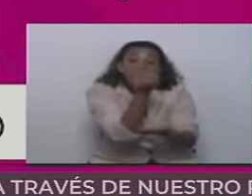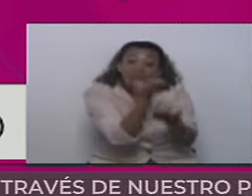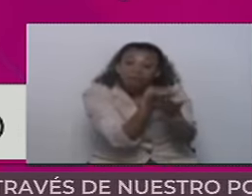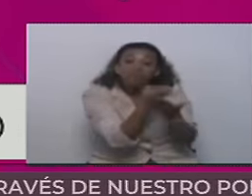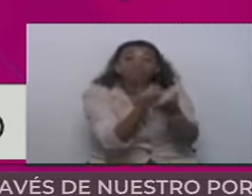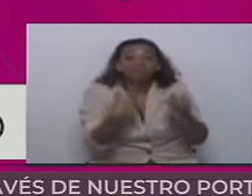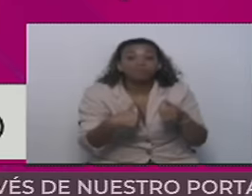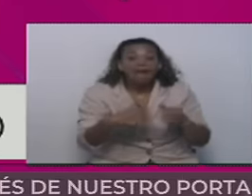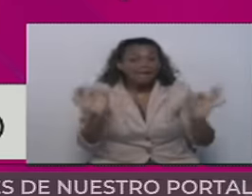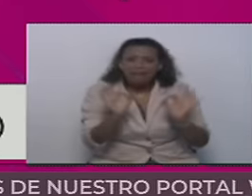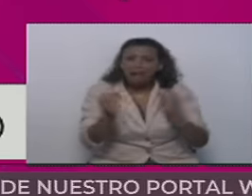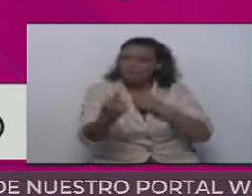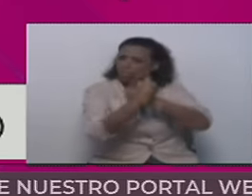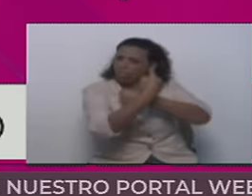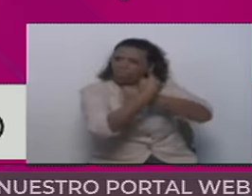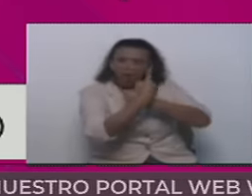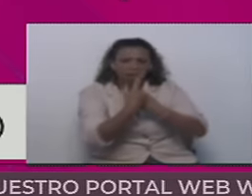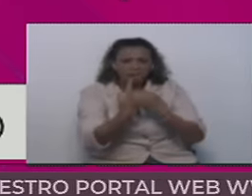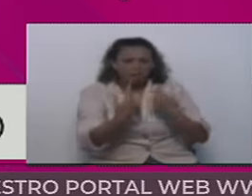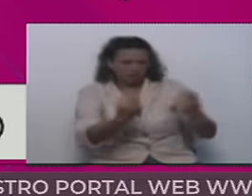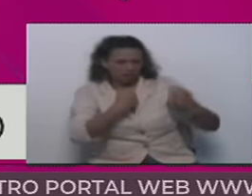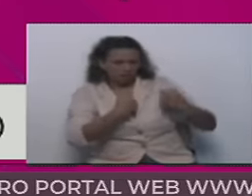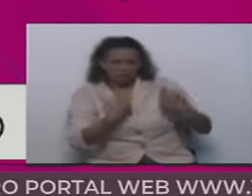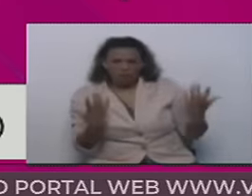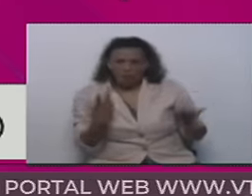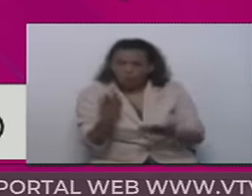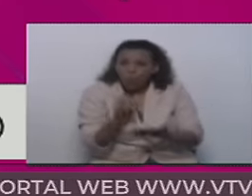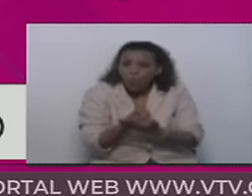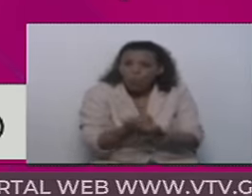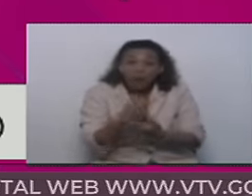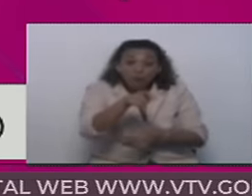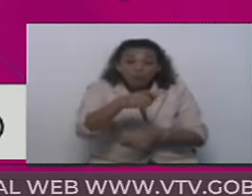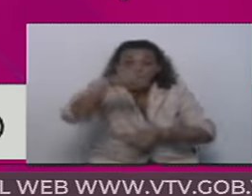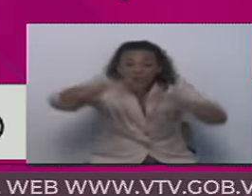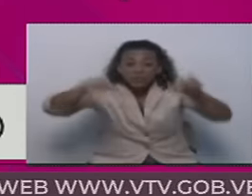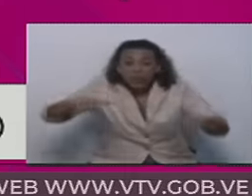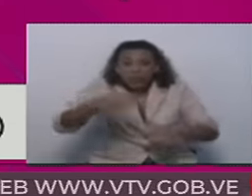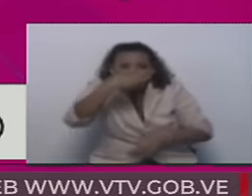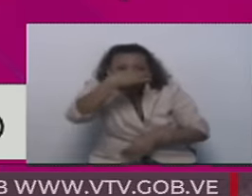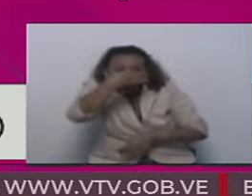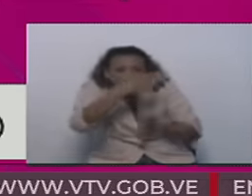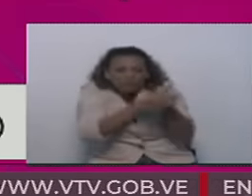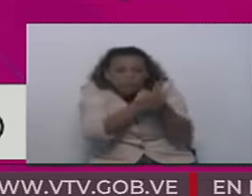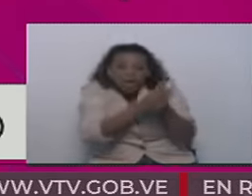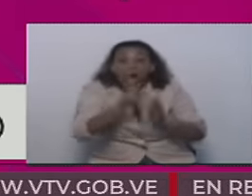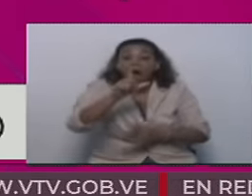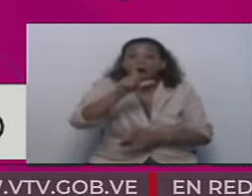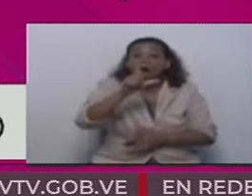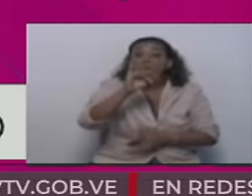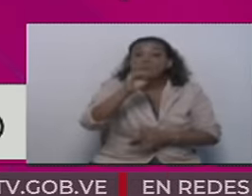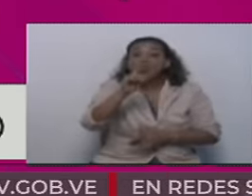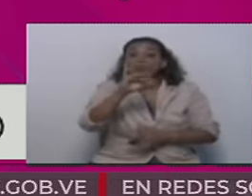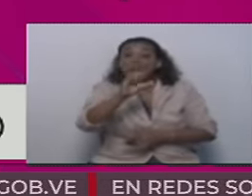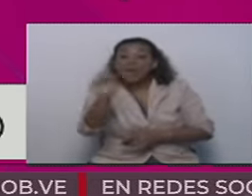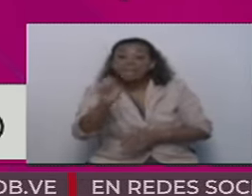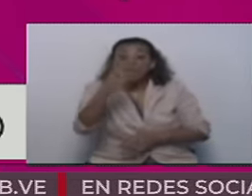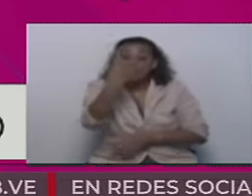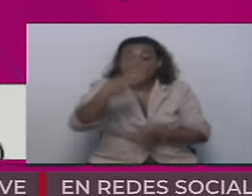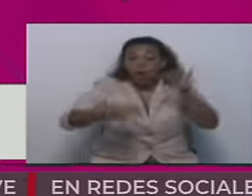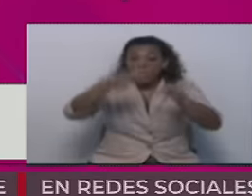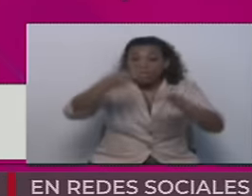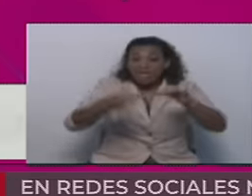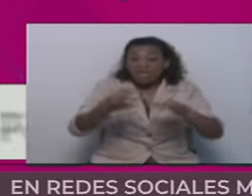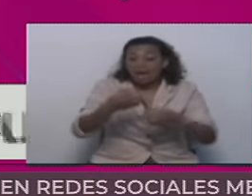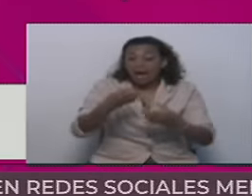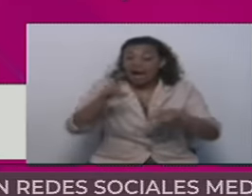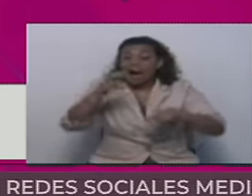Que nadie se meta con la economía, porque hay muchos conspiradores. Hay un tal Luis Guerra, de Primero Justicia, que tiene